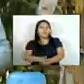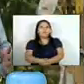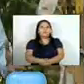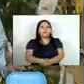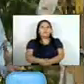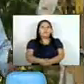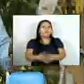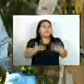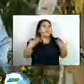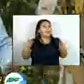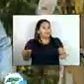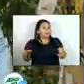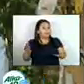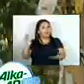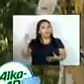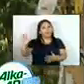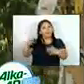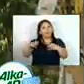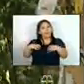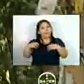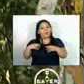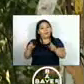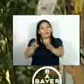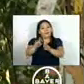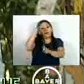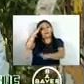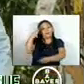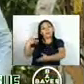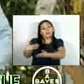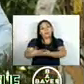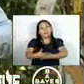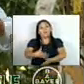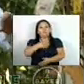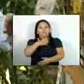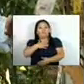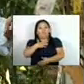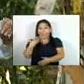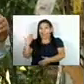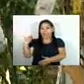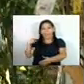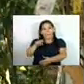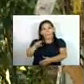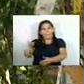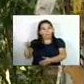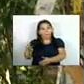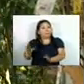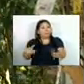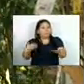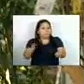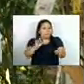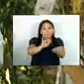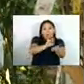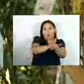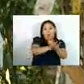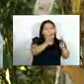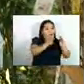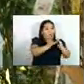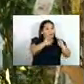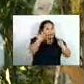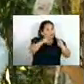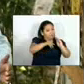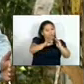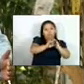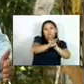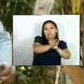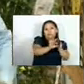Y así, la vida de Pedro con su hija se ha ido complicando. Pero, semanas atrás, fueron desalojados del lugar donde vivían.